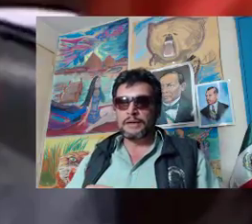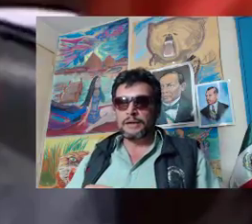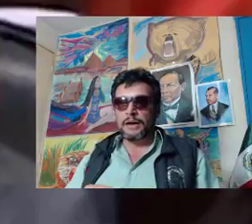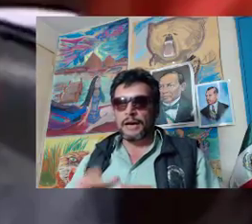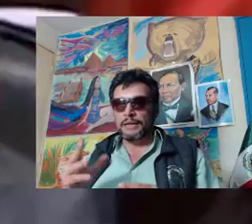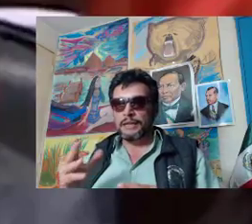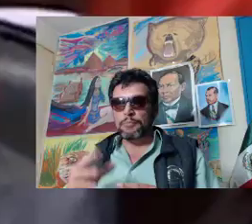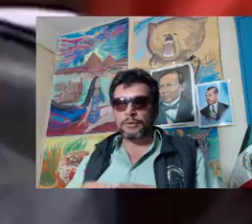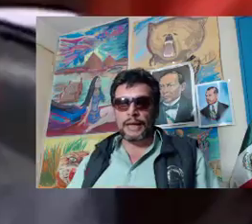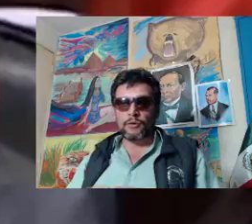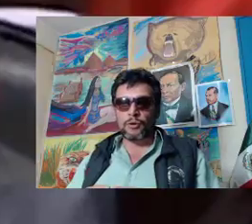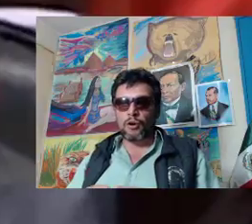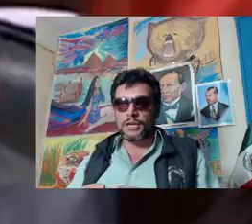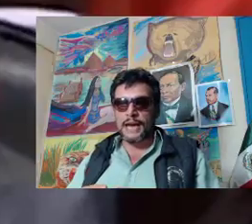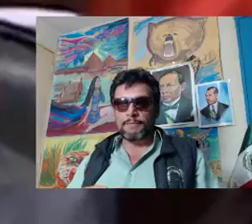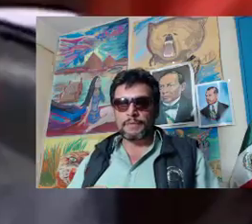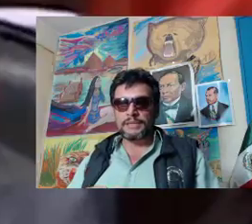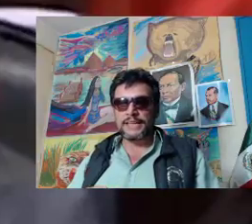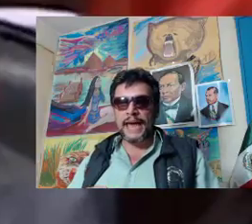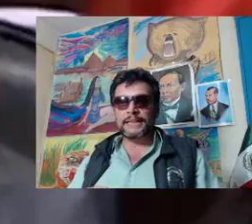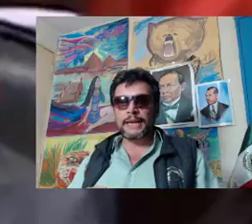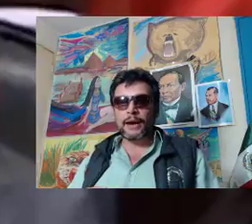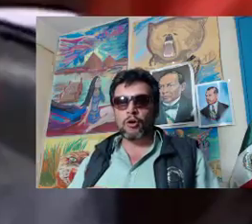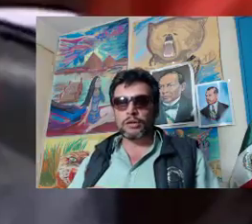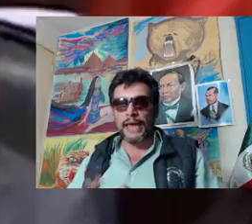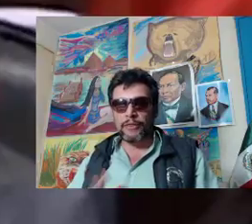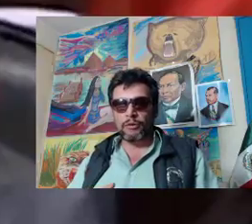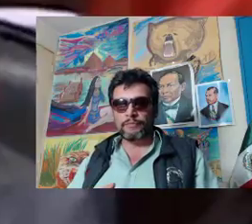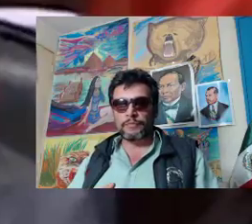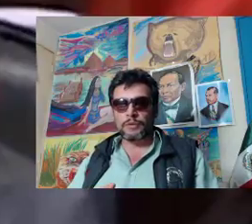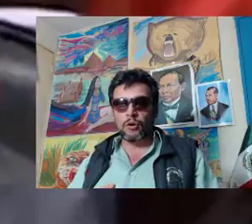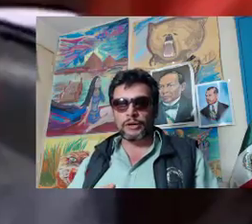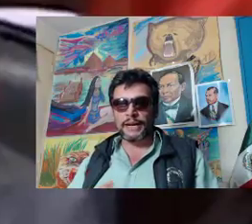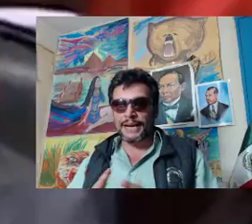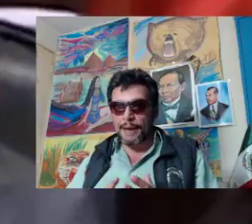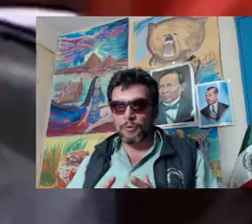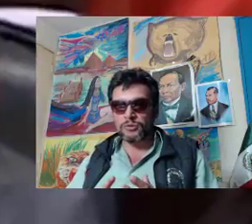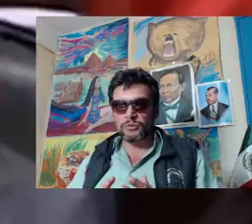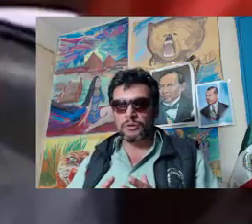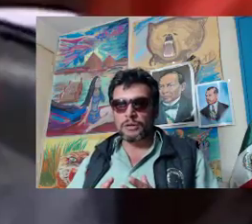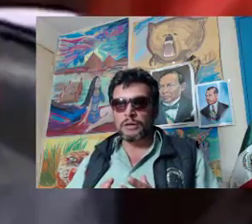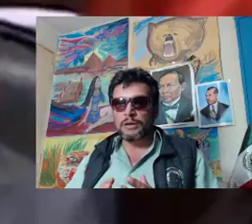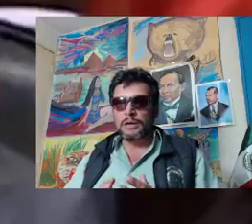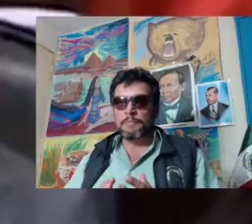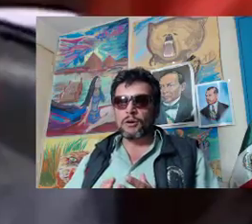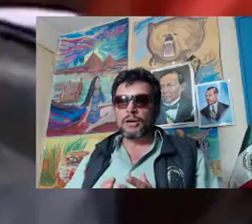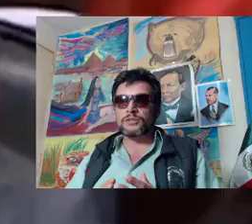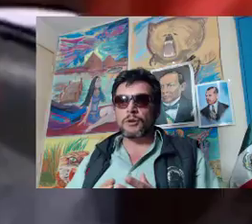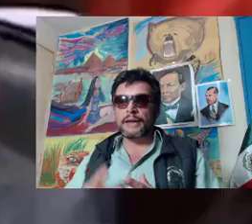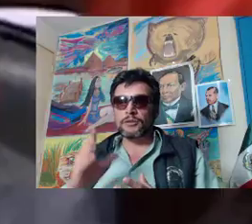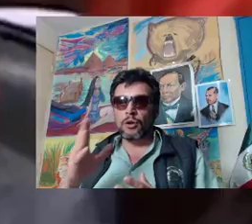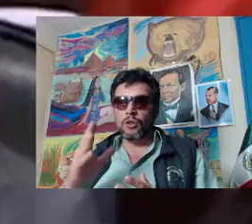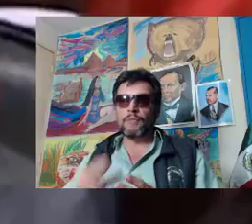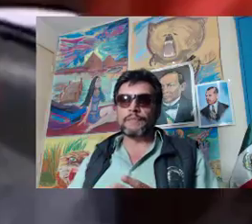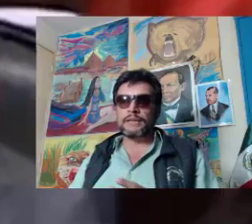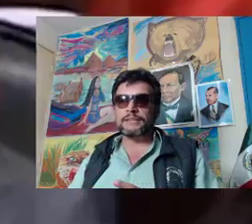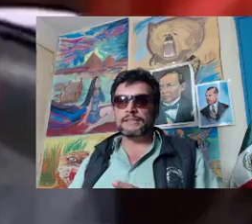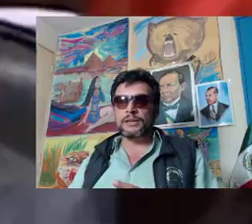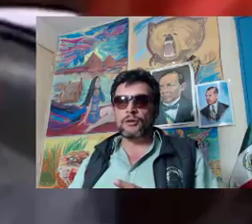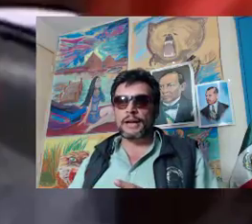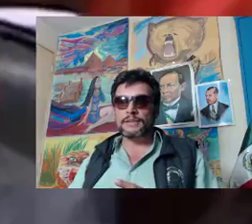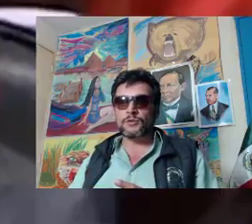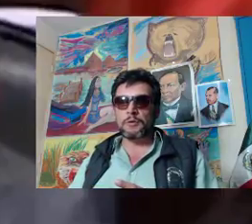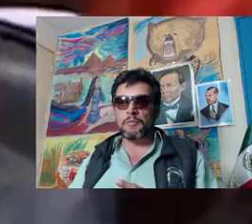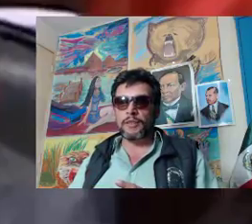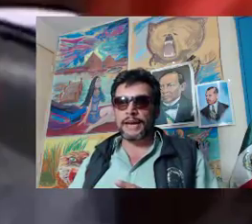dan al diputado Noroña sea entrecortado con reclamos, pero que sobre todo